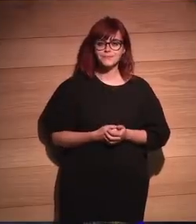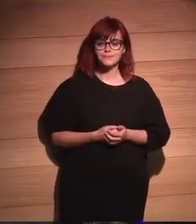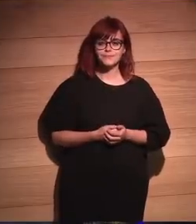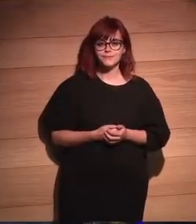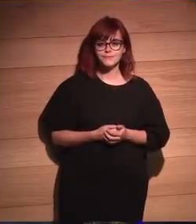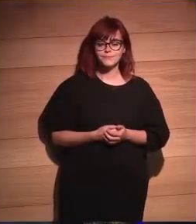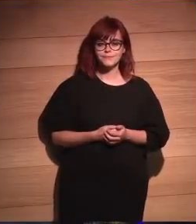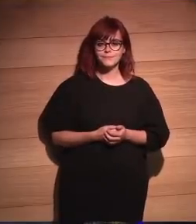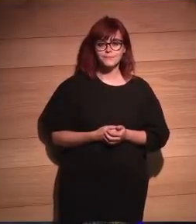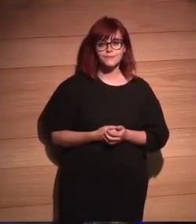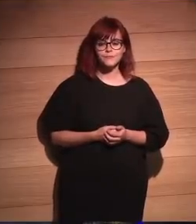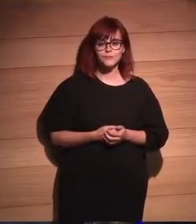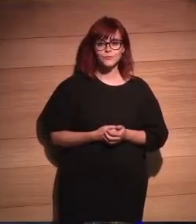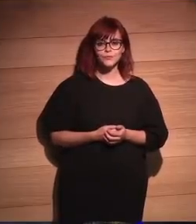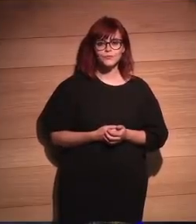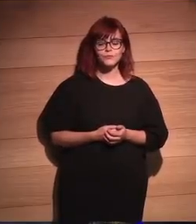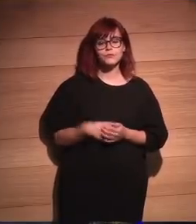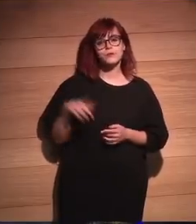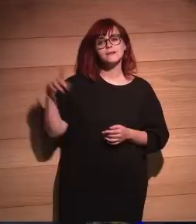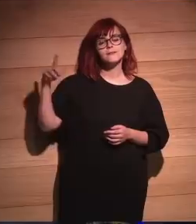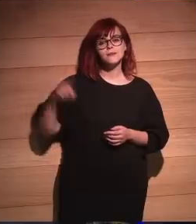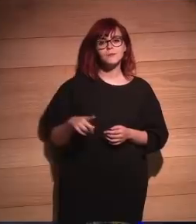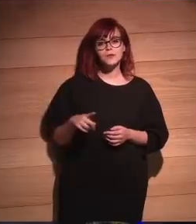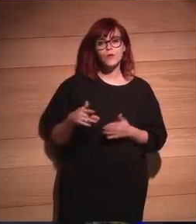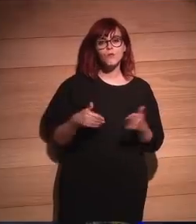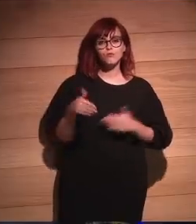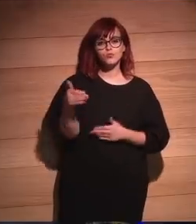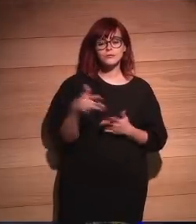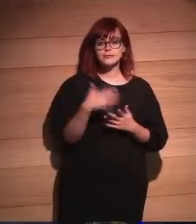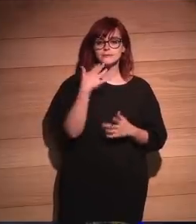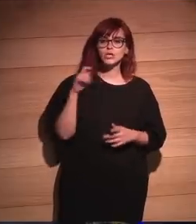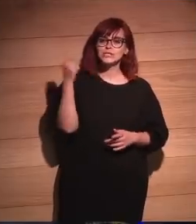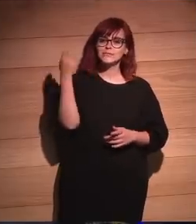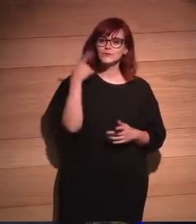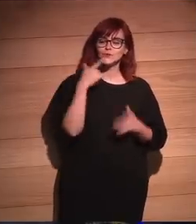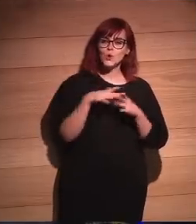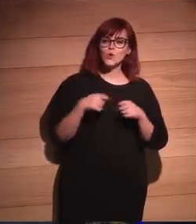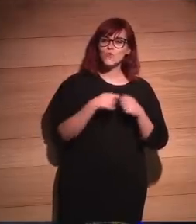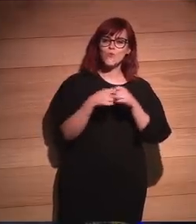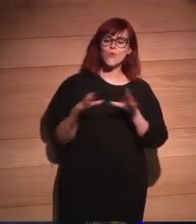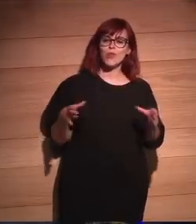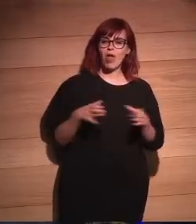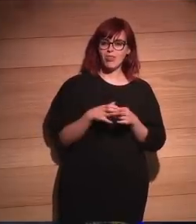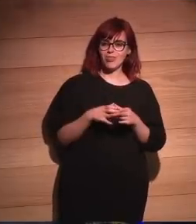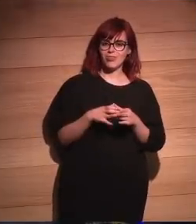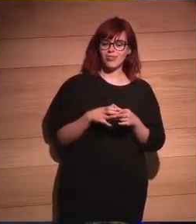desconectada, ¿no? Y esto liga con la parte del futuro. Si conseguimos como comunidad transmitir esa visión